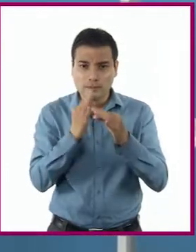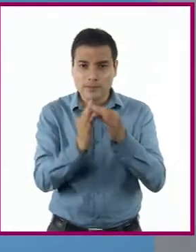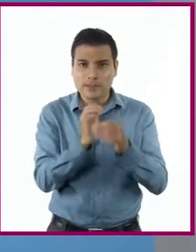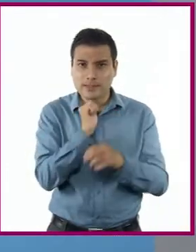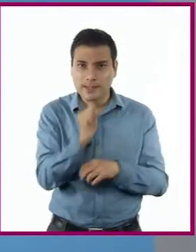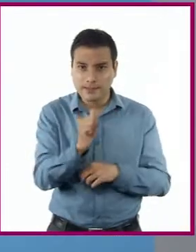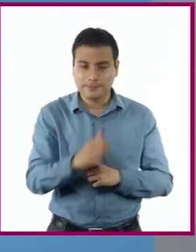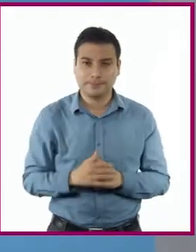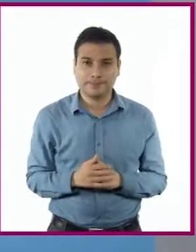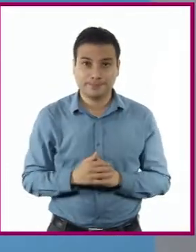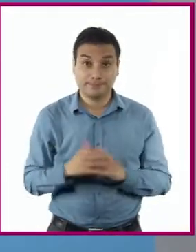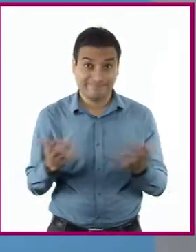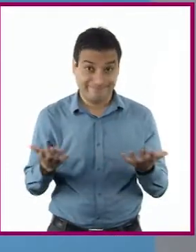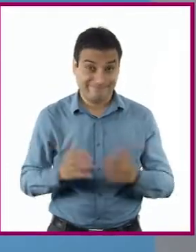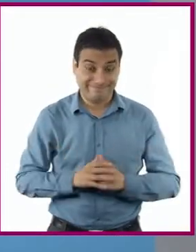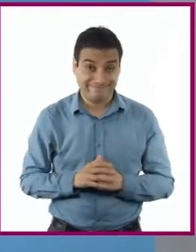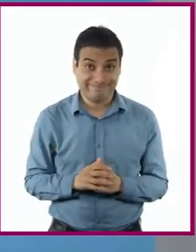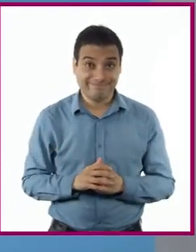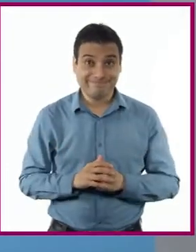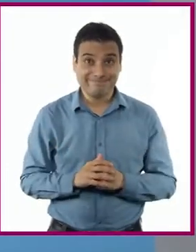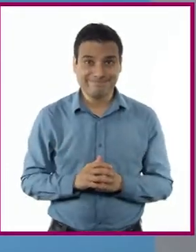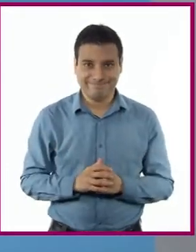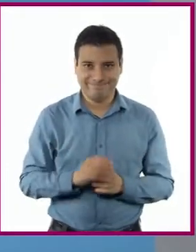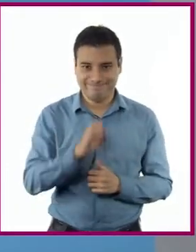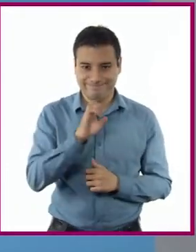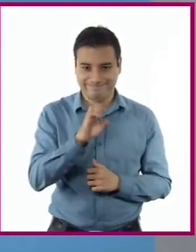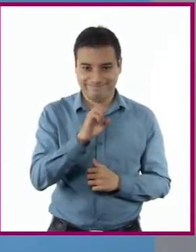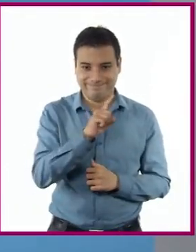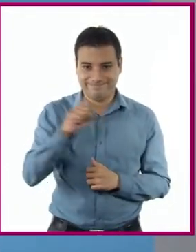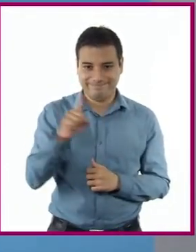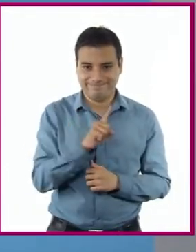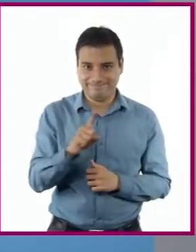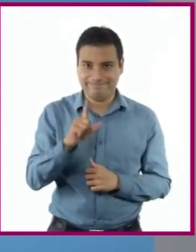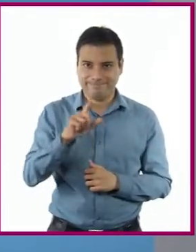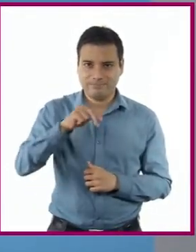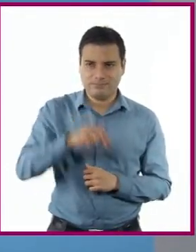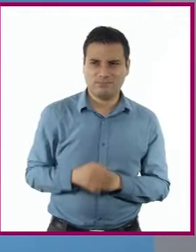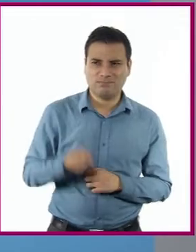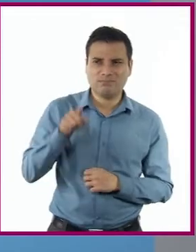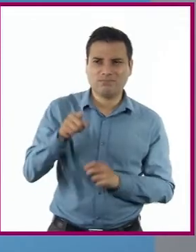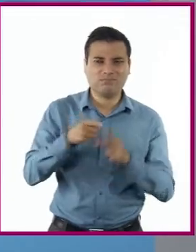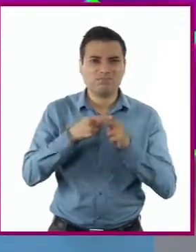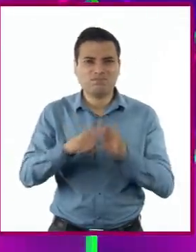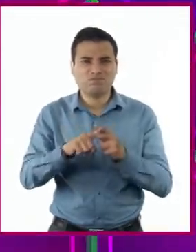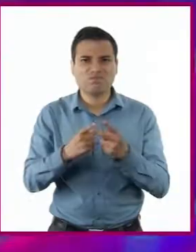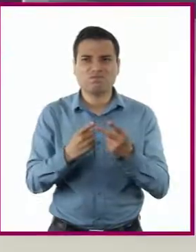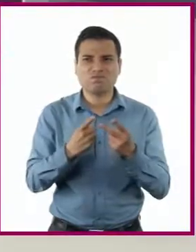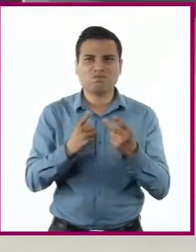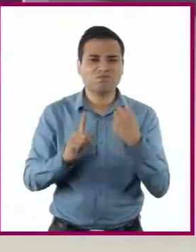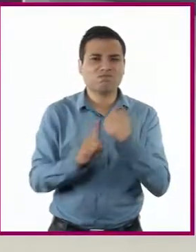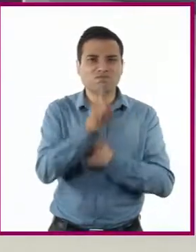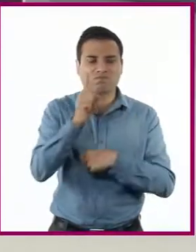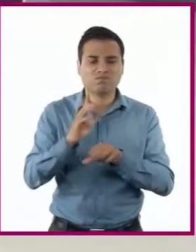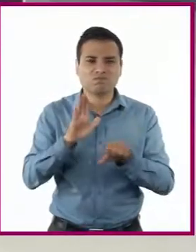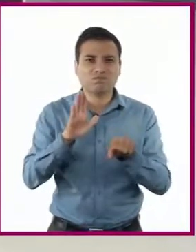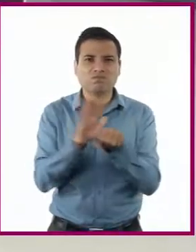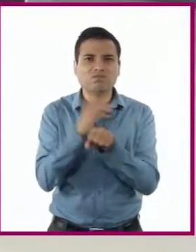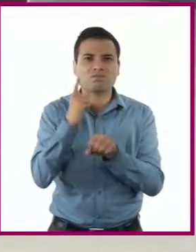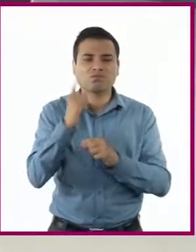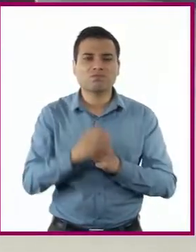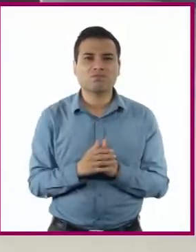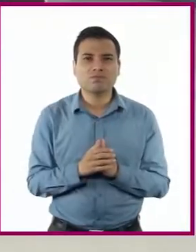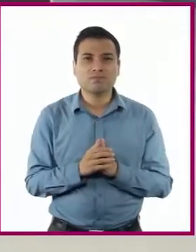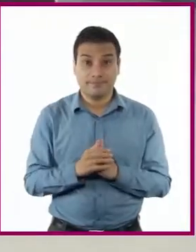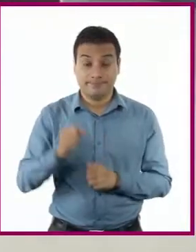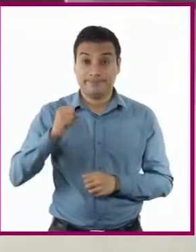lectura. De acuerdo con el pronunciamiento del EZLN, ¿por qué se levantaron en armas? Al finalizar el